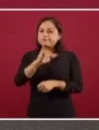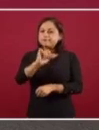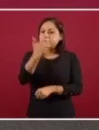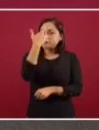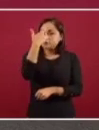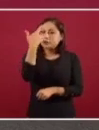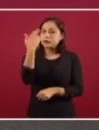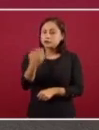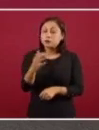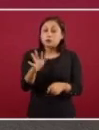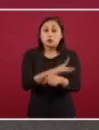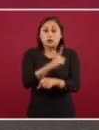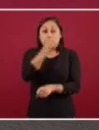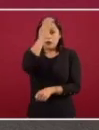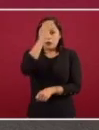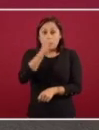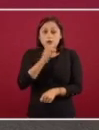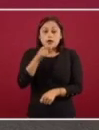gobernador se aplica,